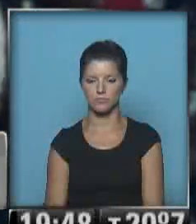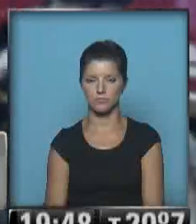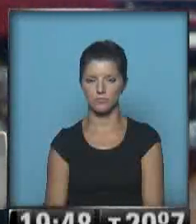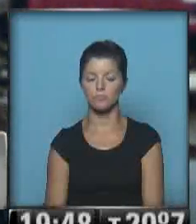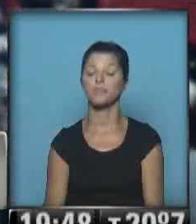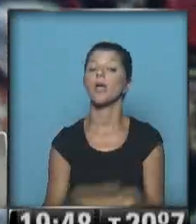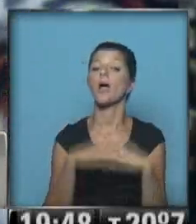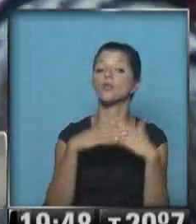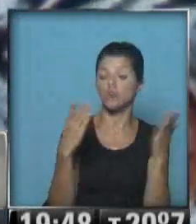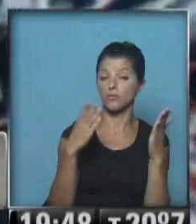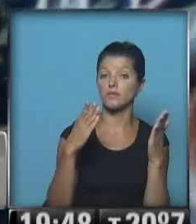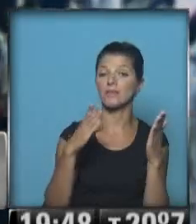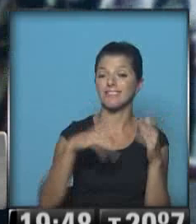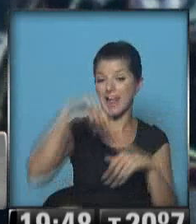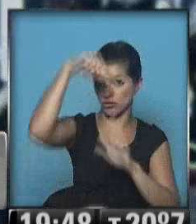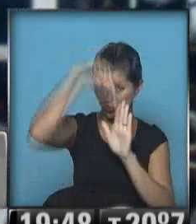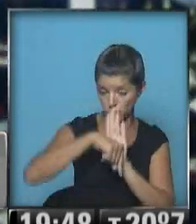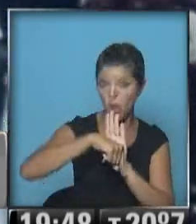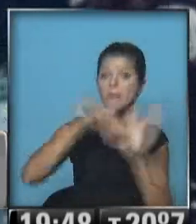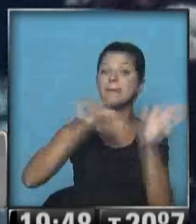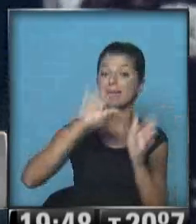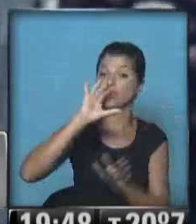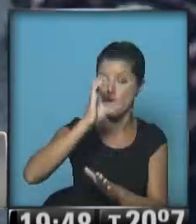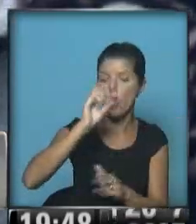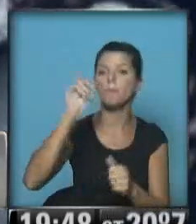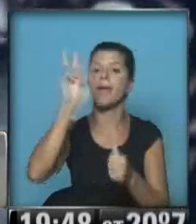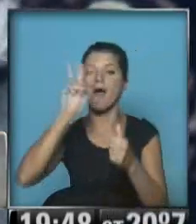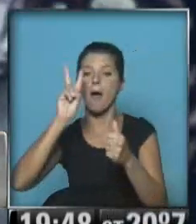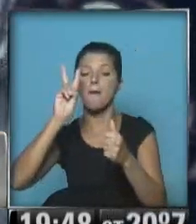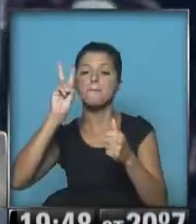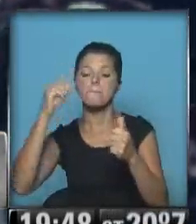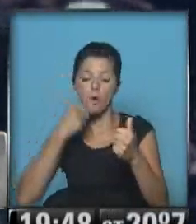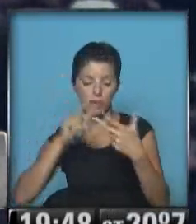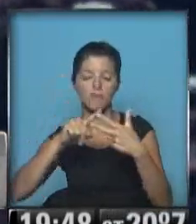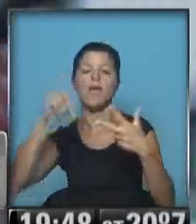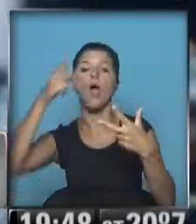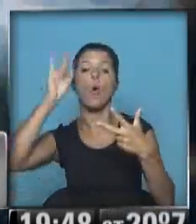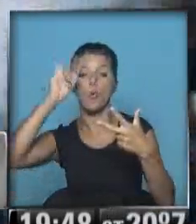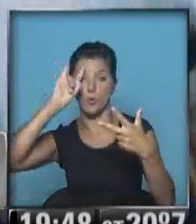Norteamérica del continente en Colombia Bolivia Uruguay y